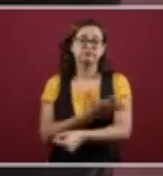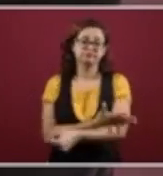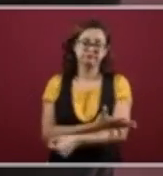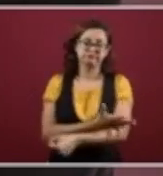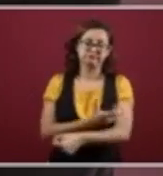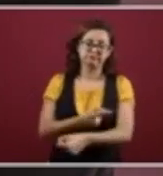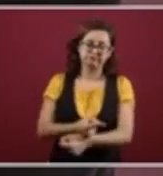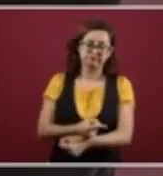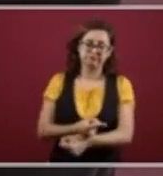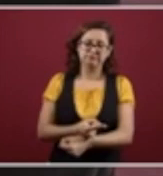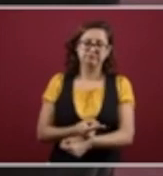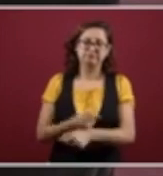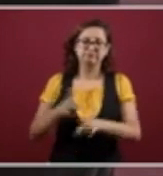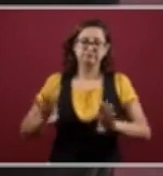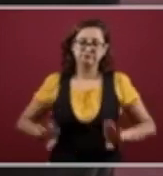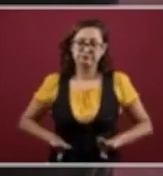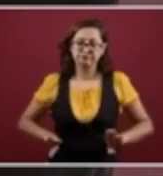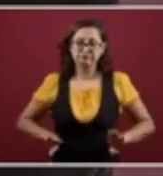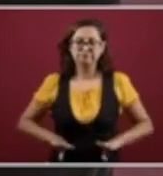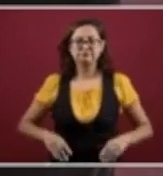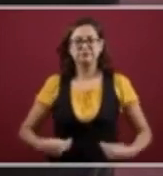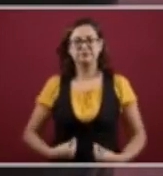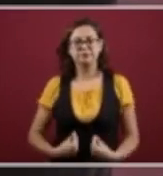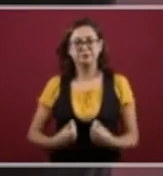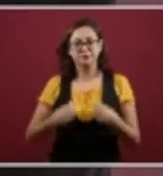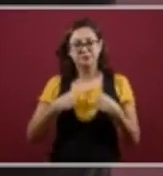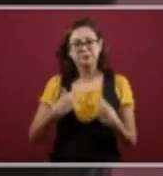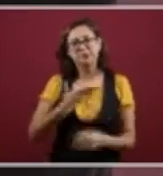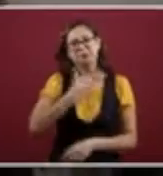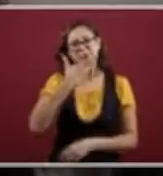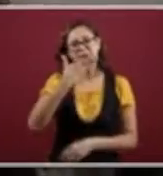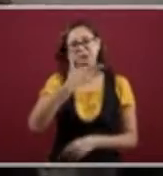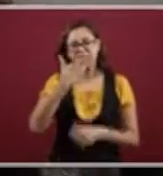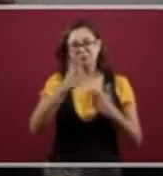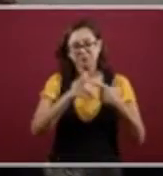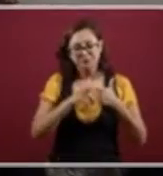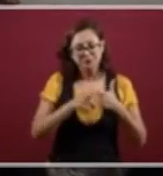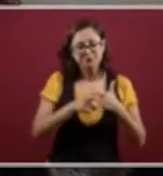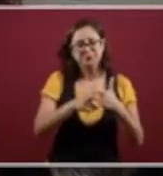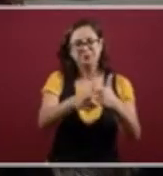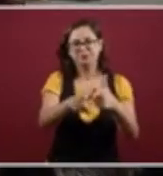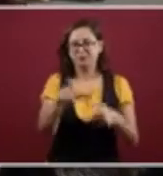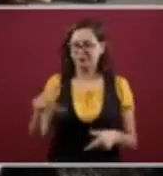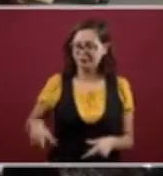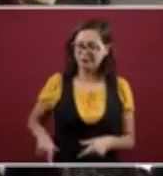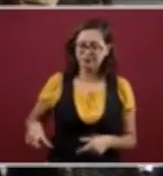honestidad como forma de vida y como forma de gobierno. Luego